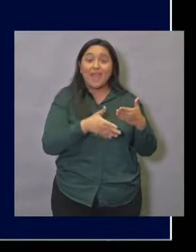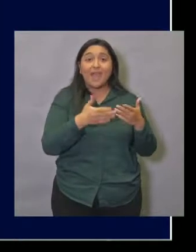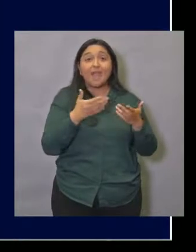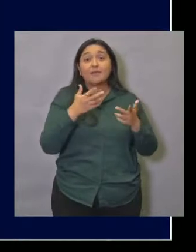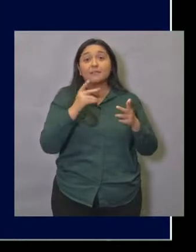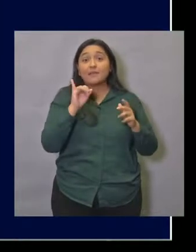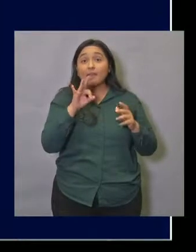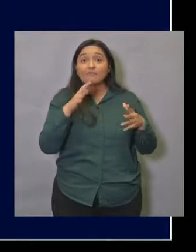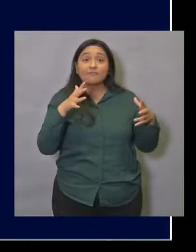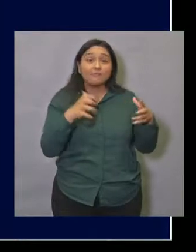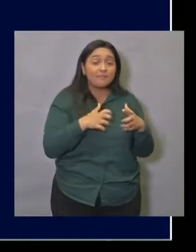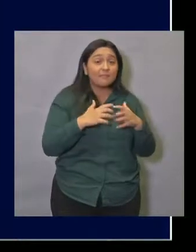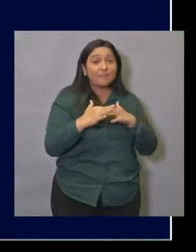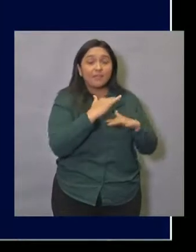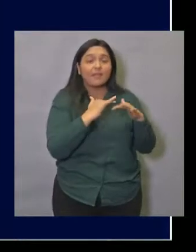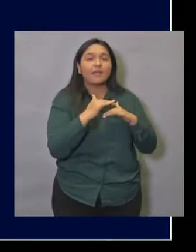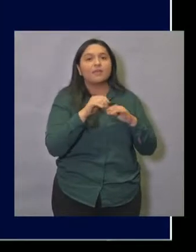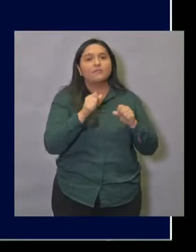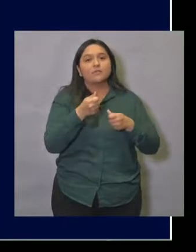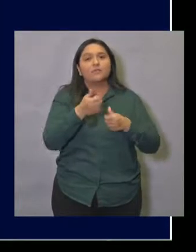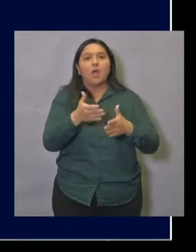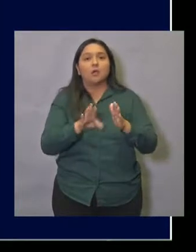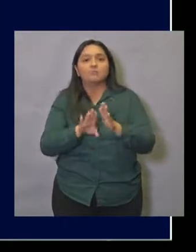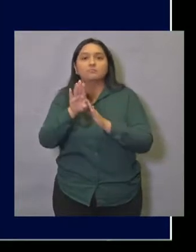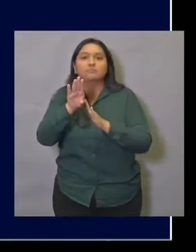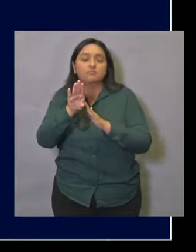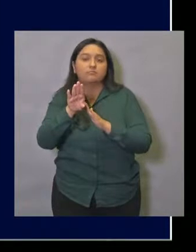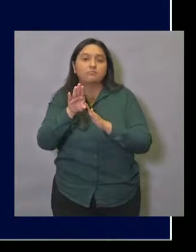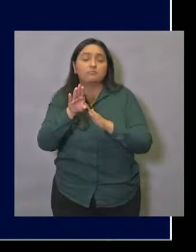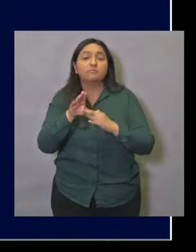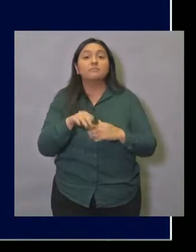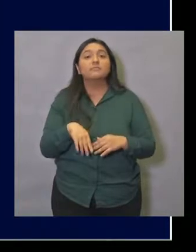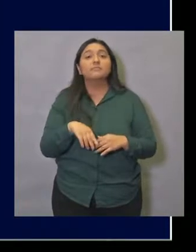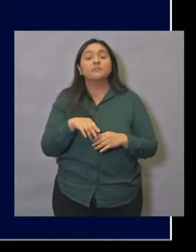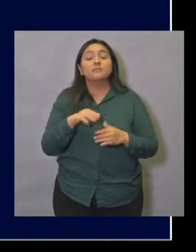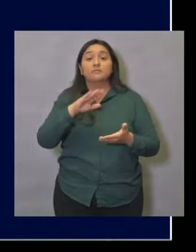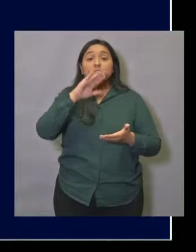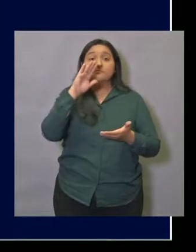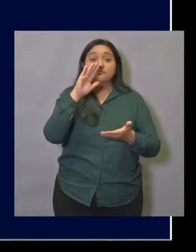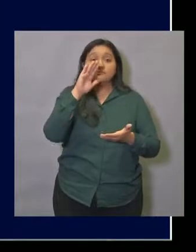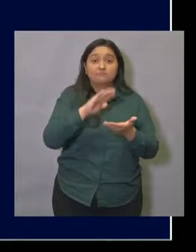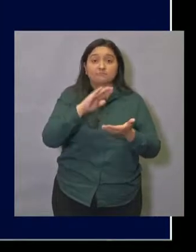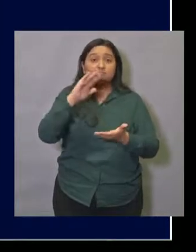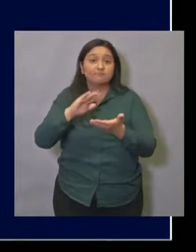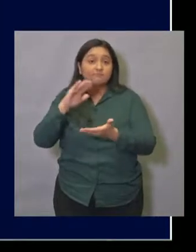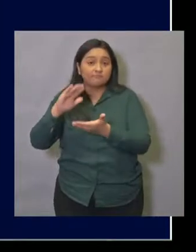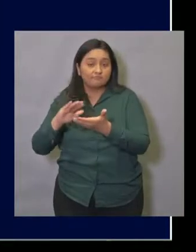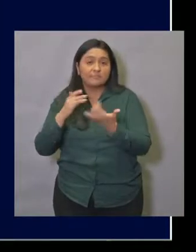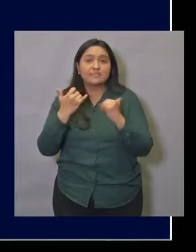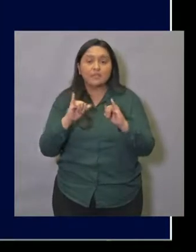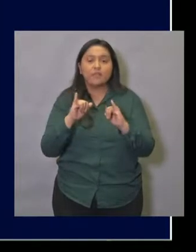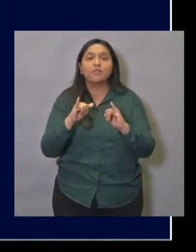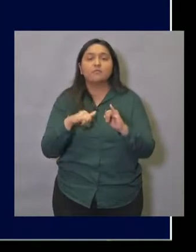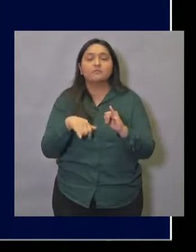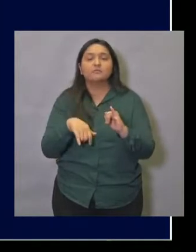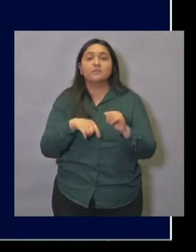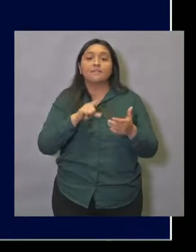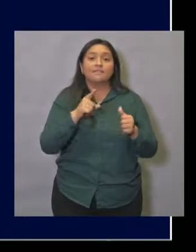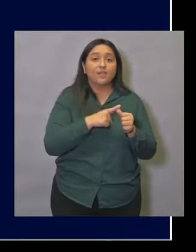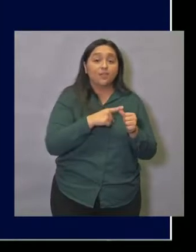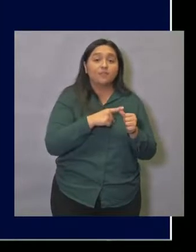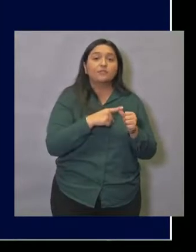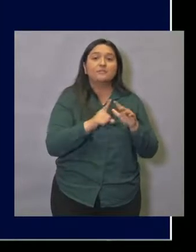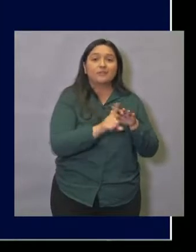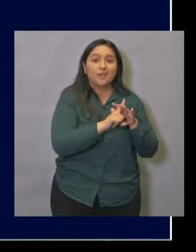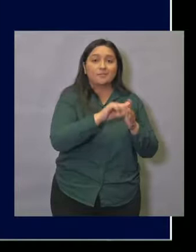sabemos y como demuestra este gráfico, los aumentos de casos son seguidos por aumentos en hospitalizaciones y muertes en tan